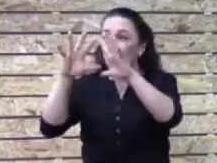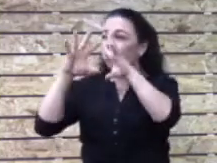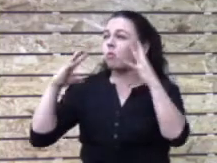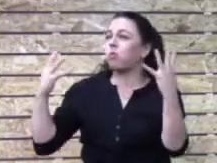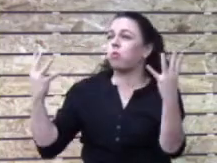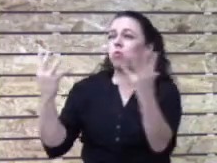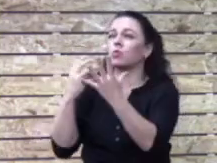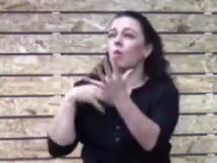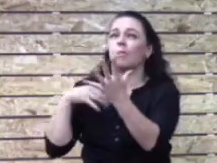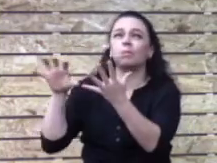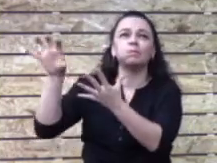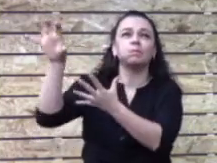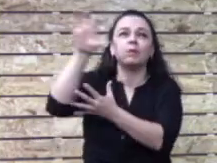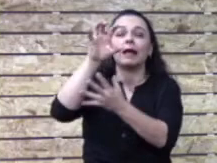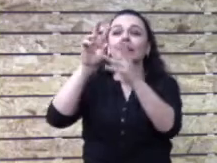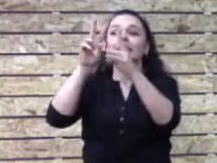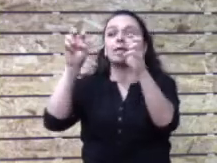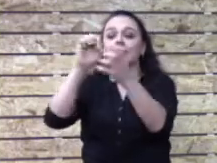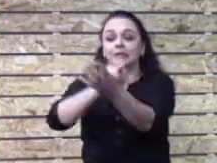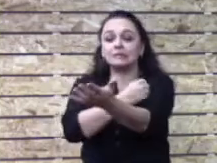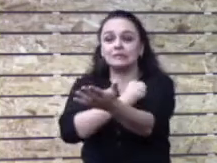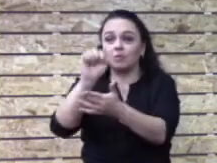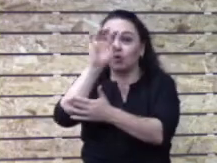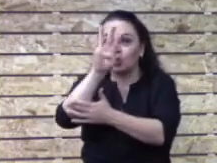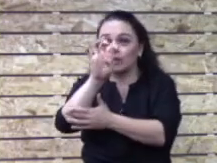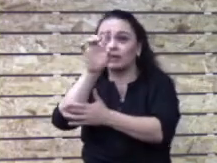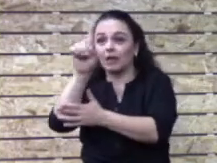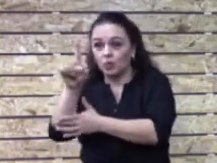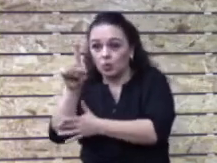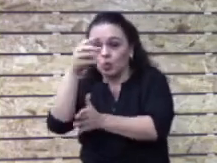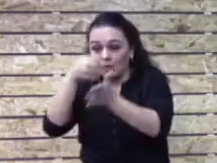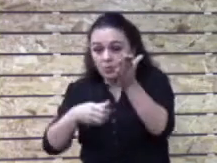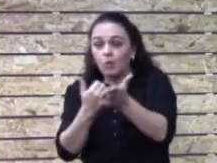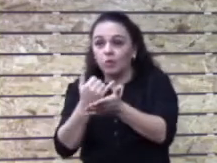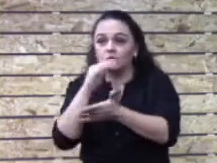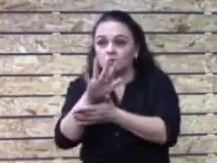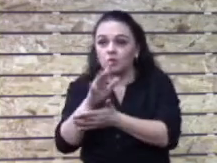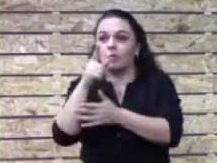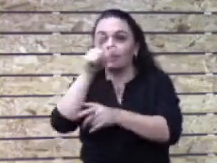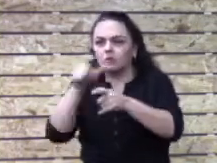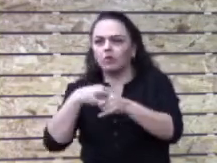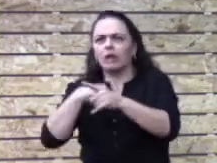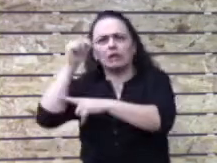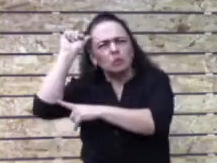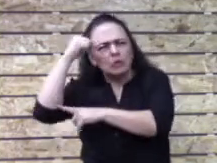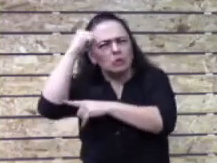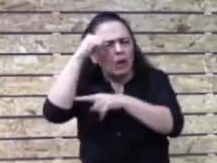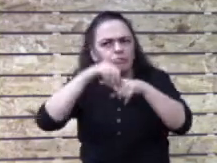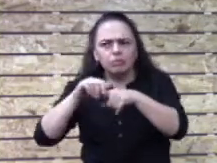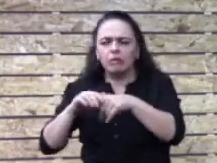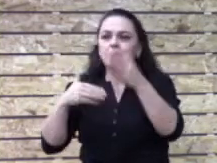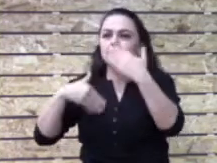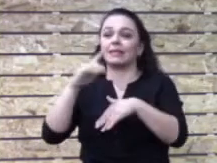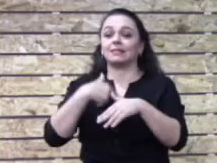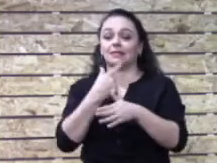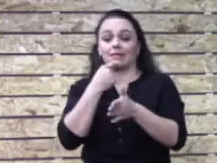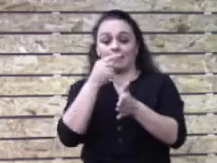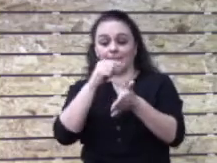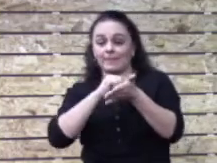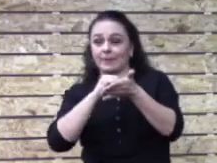mundo. El Salmo 91. Tienen razón los que lo citan, porque el verso 3 y el verso